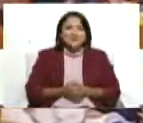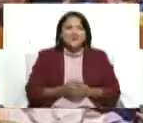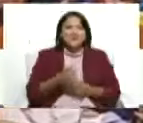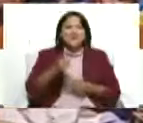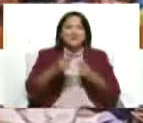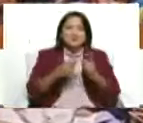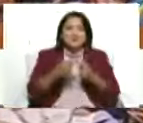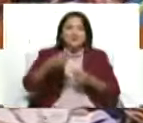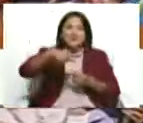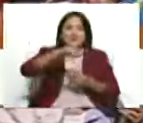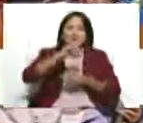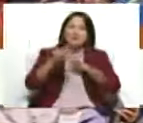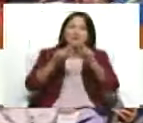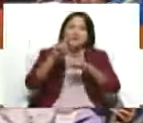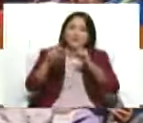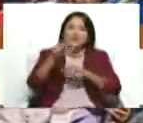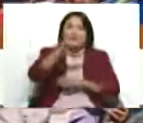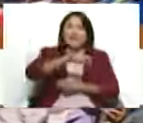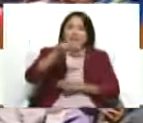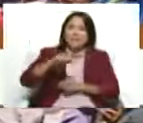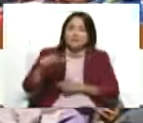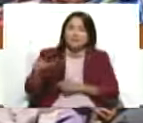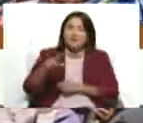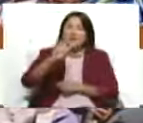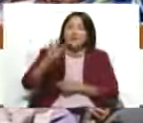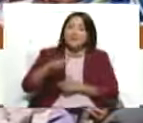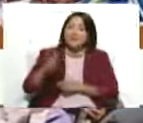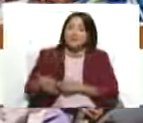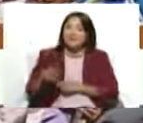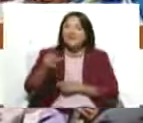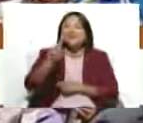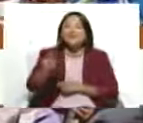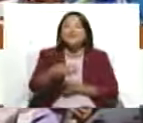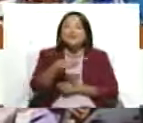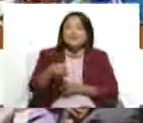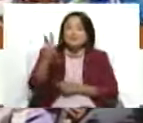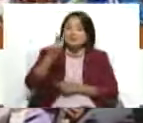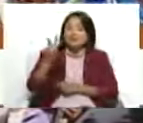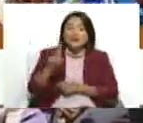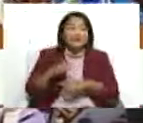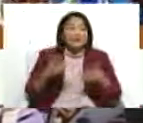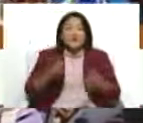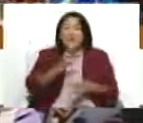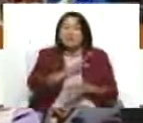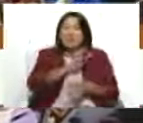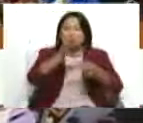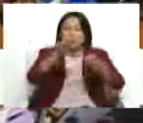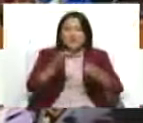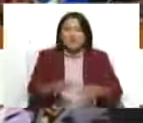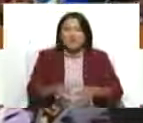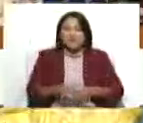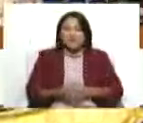nosotros no estamos consultando al pueblo si el Esequibo es de Venezuela. El Esequibo es de Venezuela. Eso es un hecho.